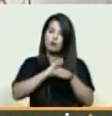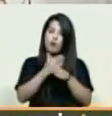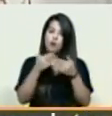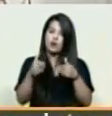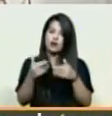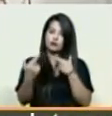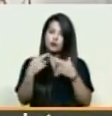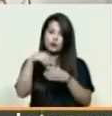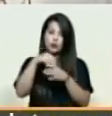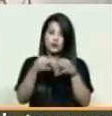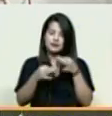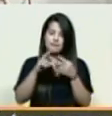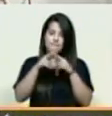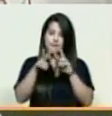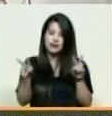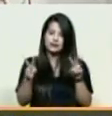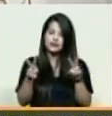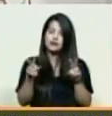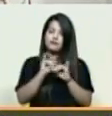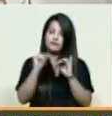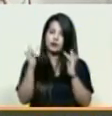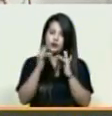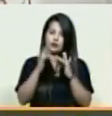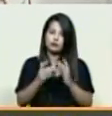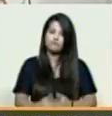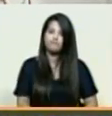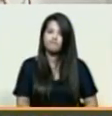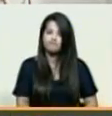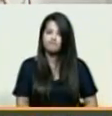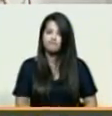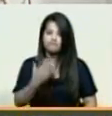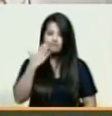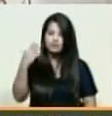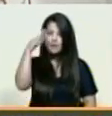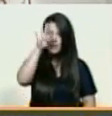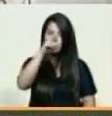Relaciones Interiores, Justicia y Paz. Con ello devuelvo el contacto a los estudios de la noticia con Barry y Verónica. Adelante.